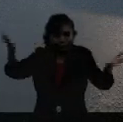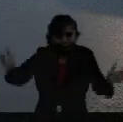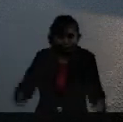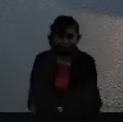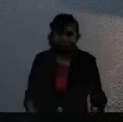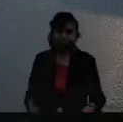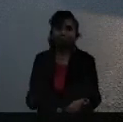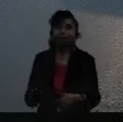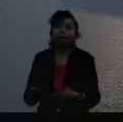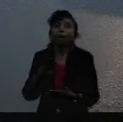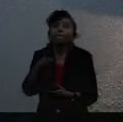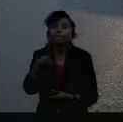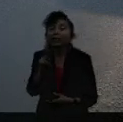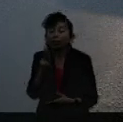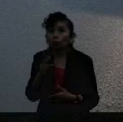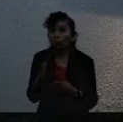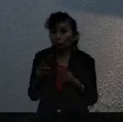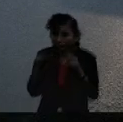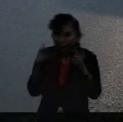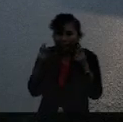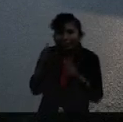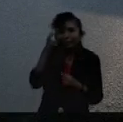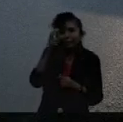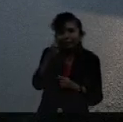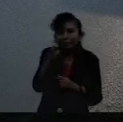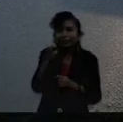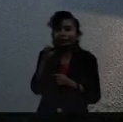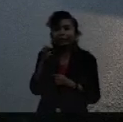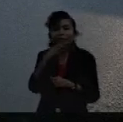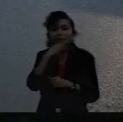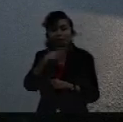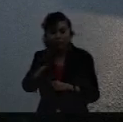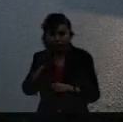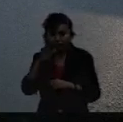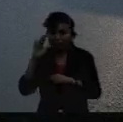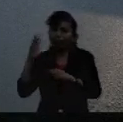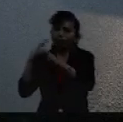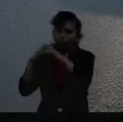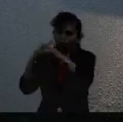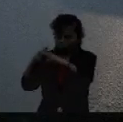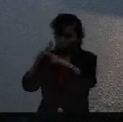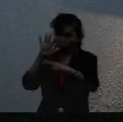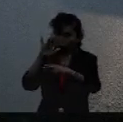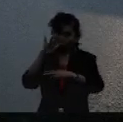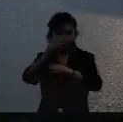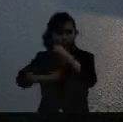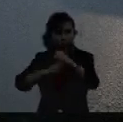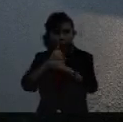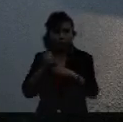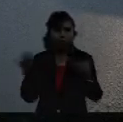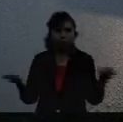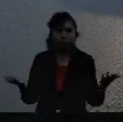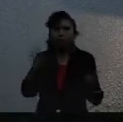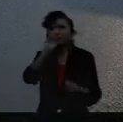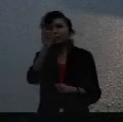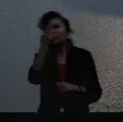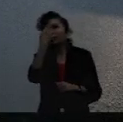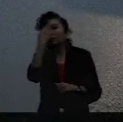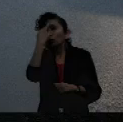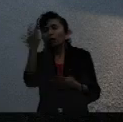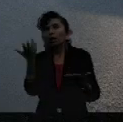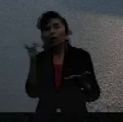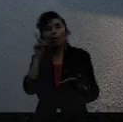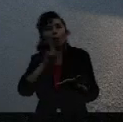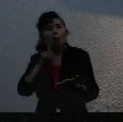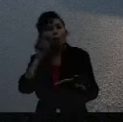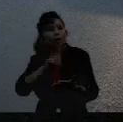joven entonces en el marco de este de esta celebración de este 50 aniversario también habríamos de recordar a grandes mujeres